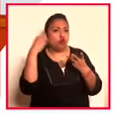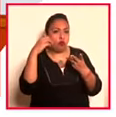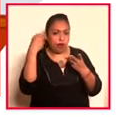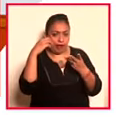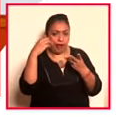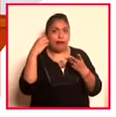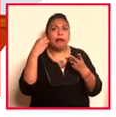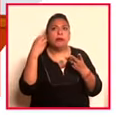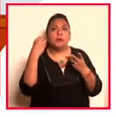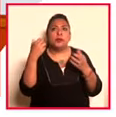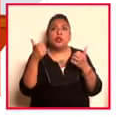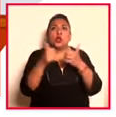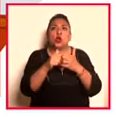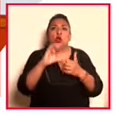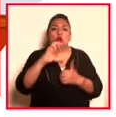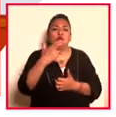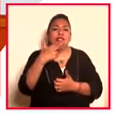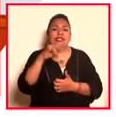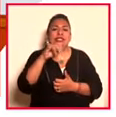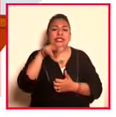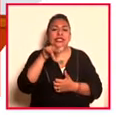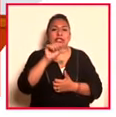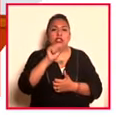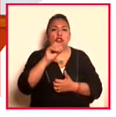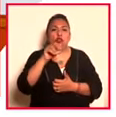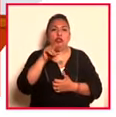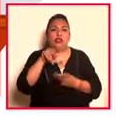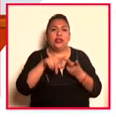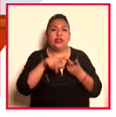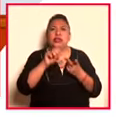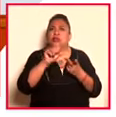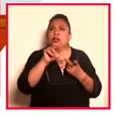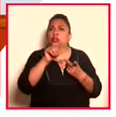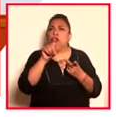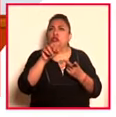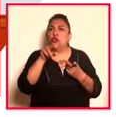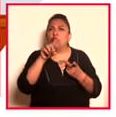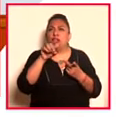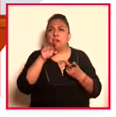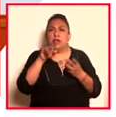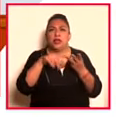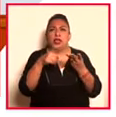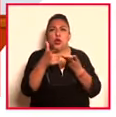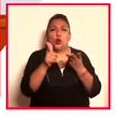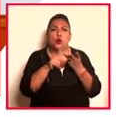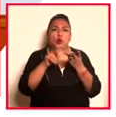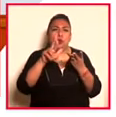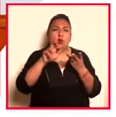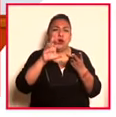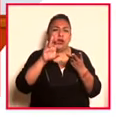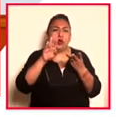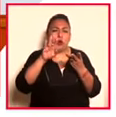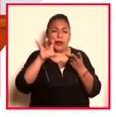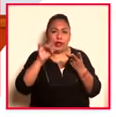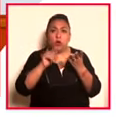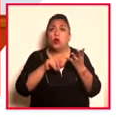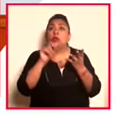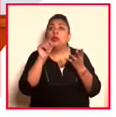con la China Sonidera, con Sazón de María, con el grupo Recoveco. También